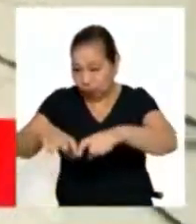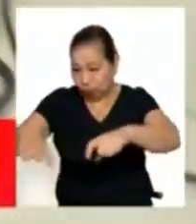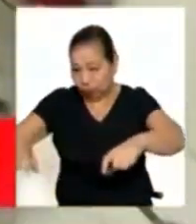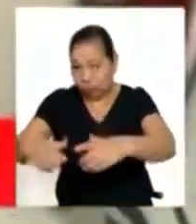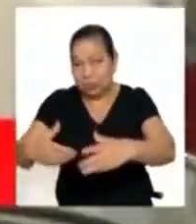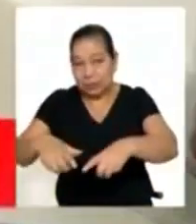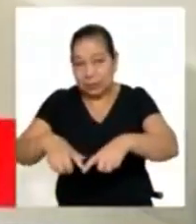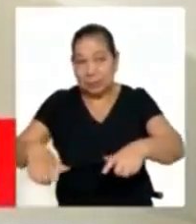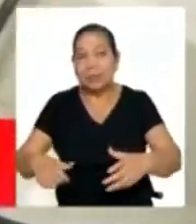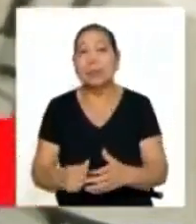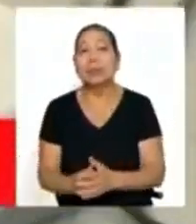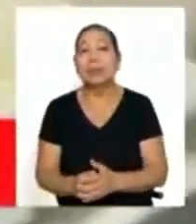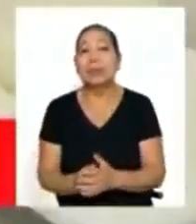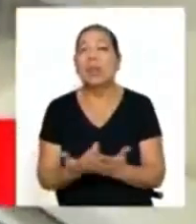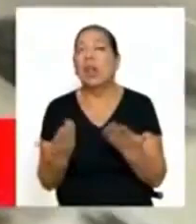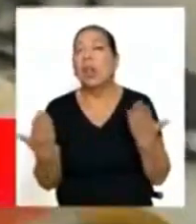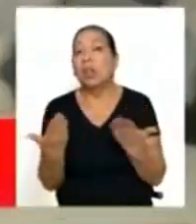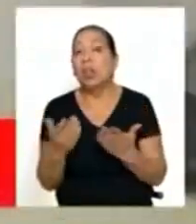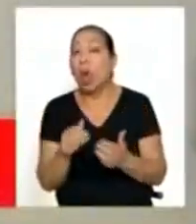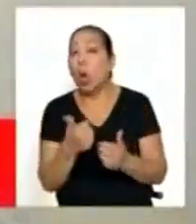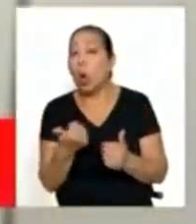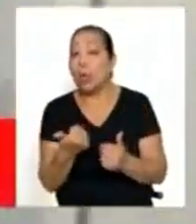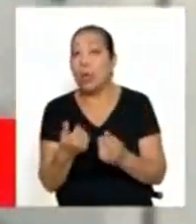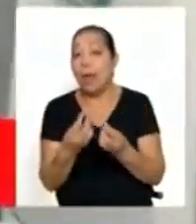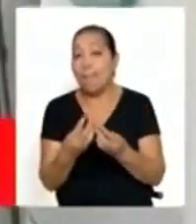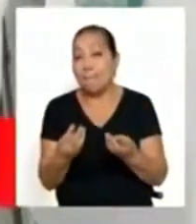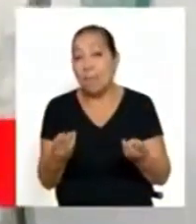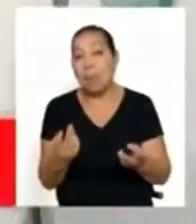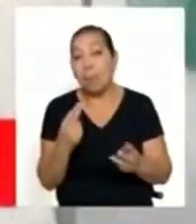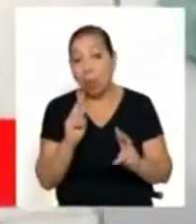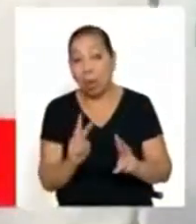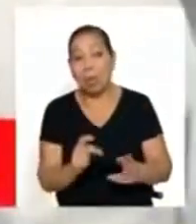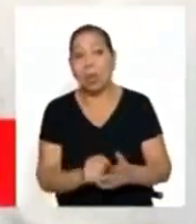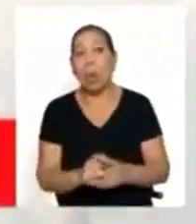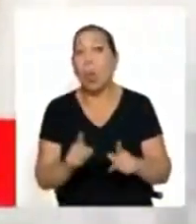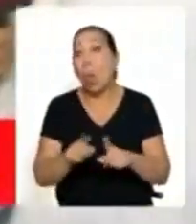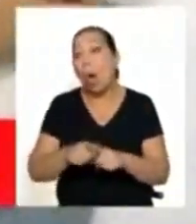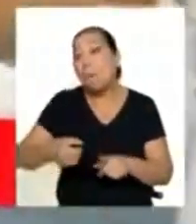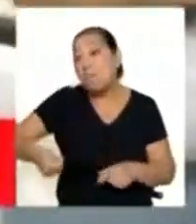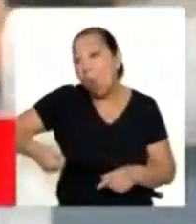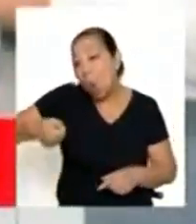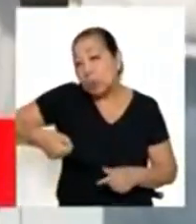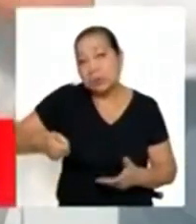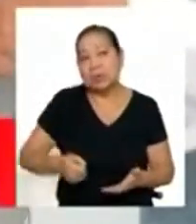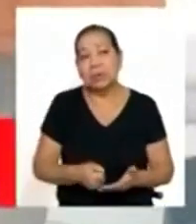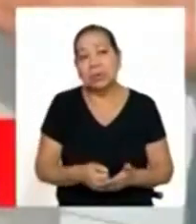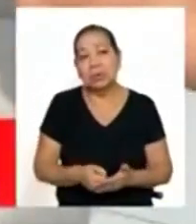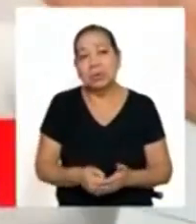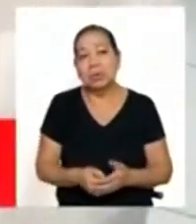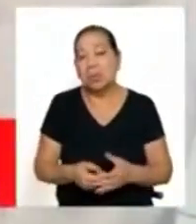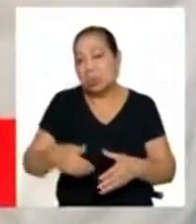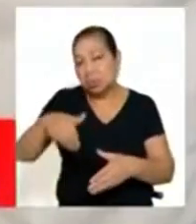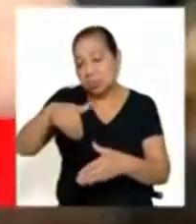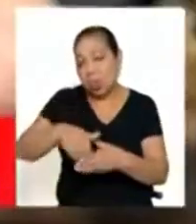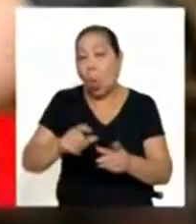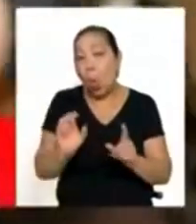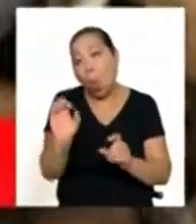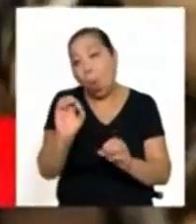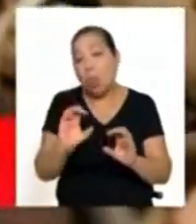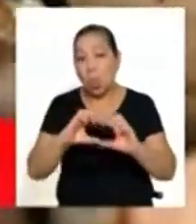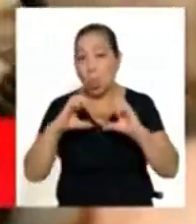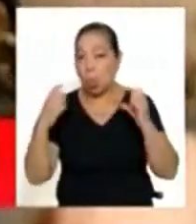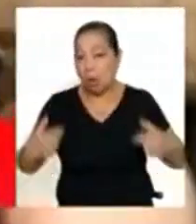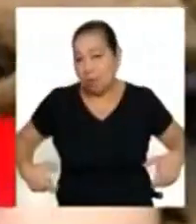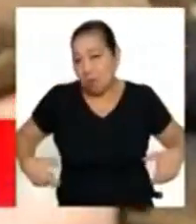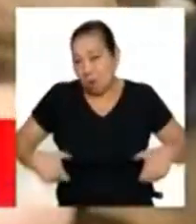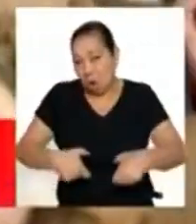vínculos con la empresa LeaderLab, en donde lo transforman en materiales como este, ¿no? Como un bolso, como un neceser o como una correa.